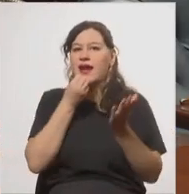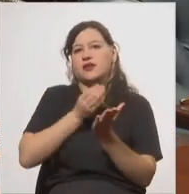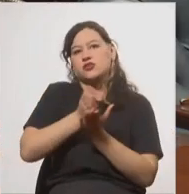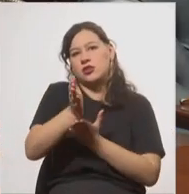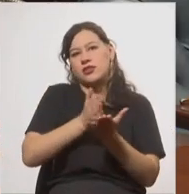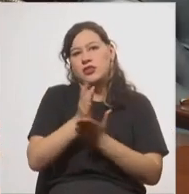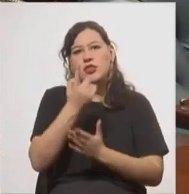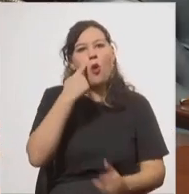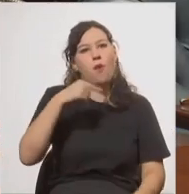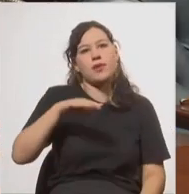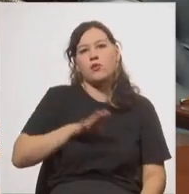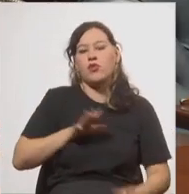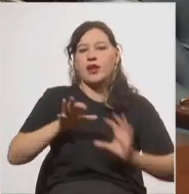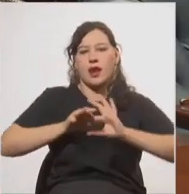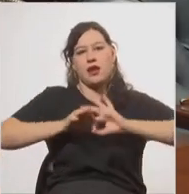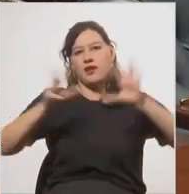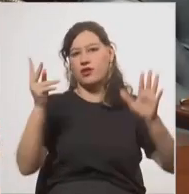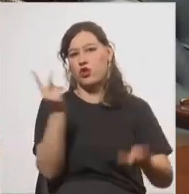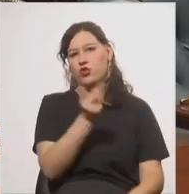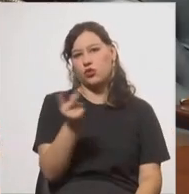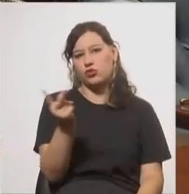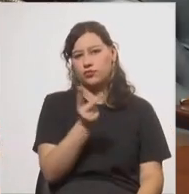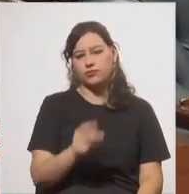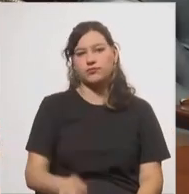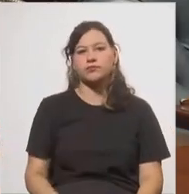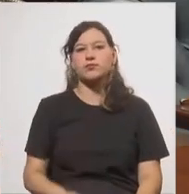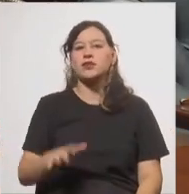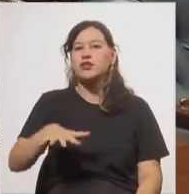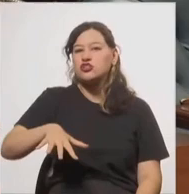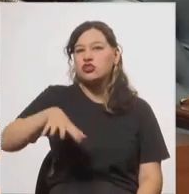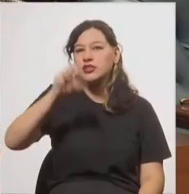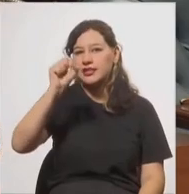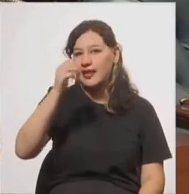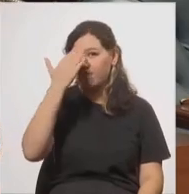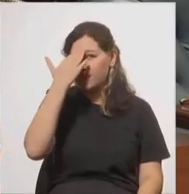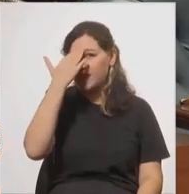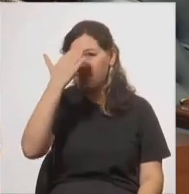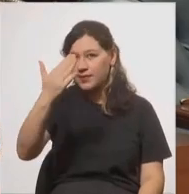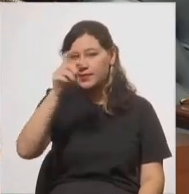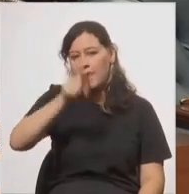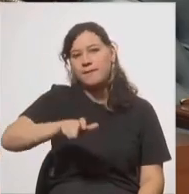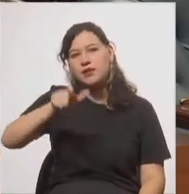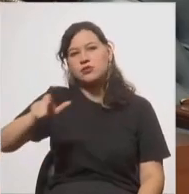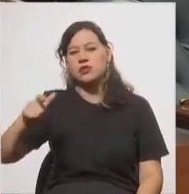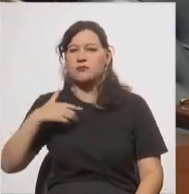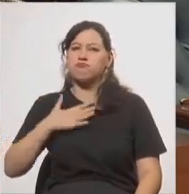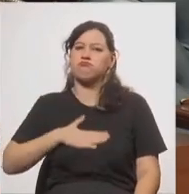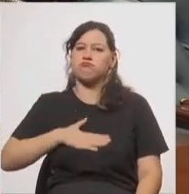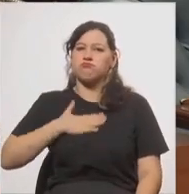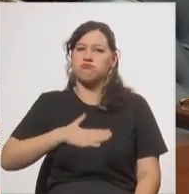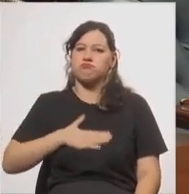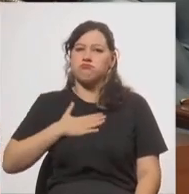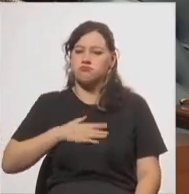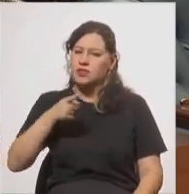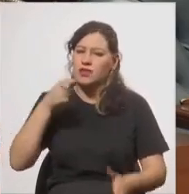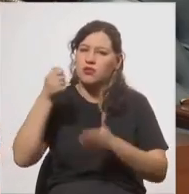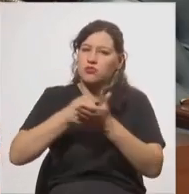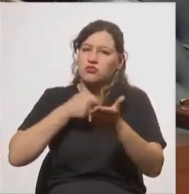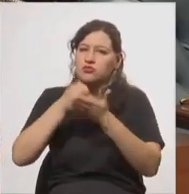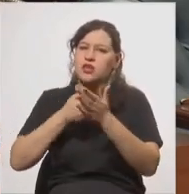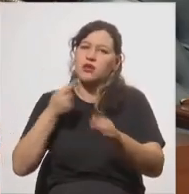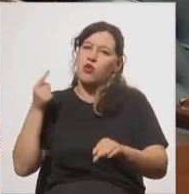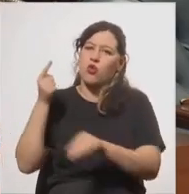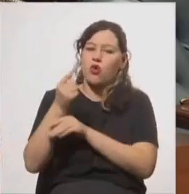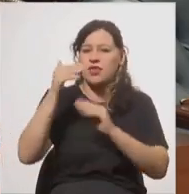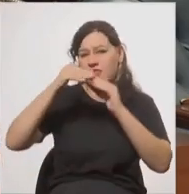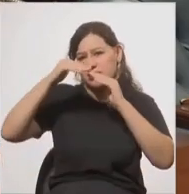de hombres y mujeres libres. Los socialistas y frente amplistas acompañamos esta lucha contra las